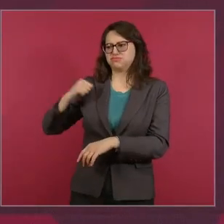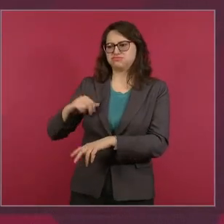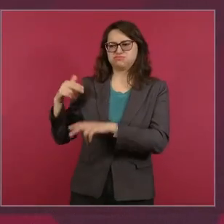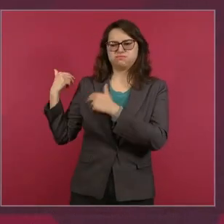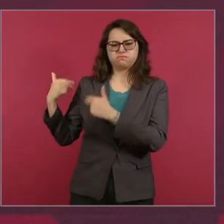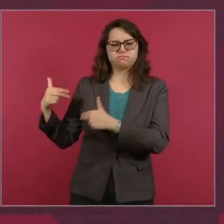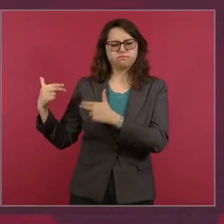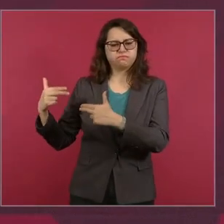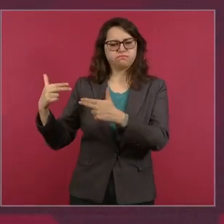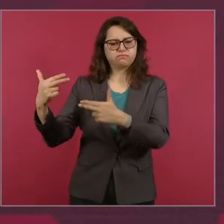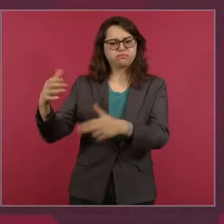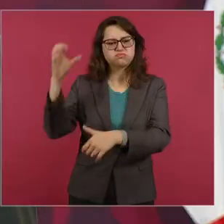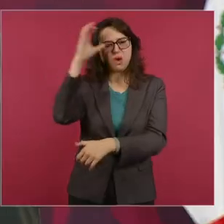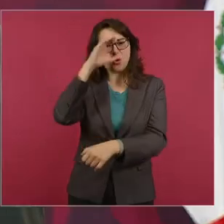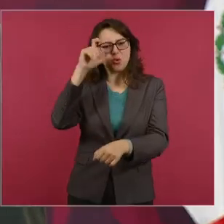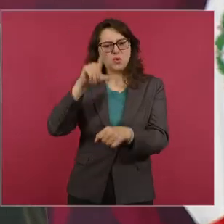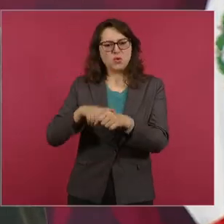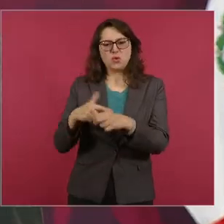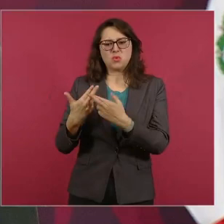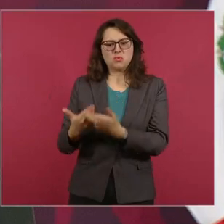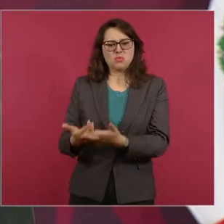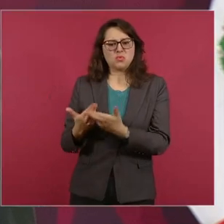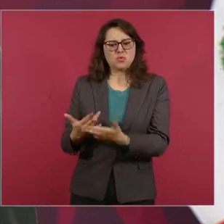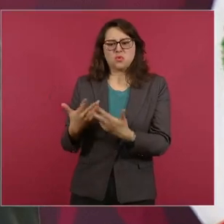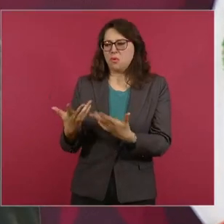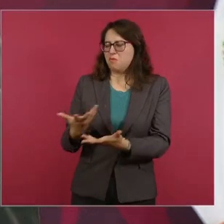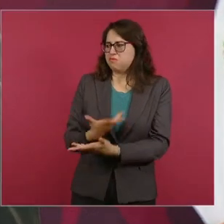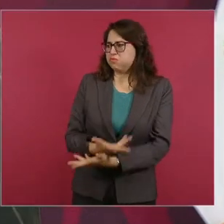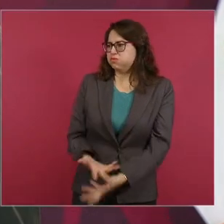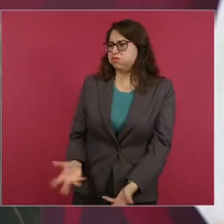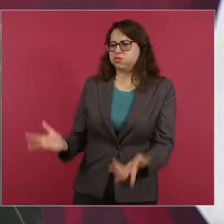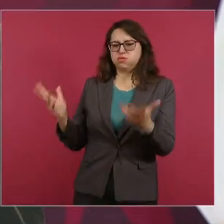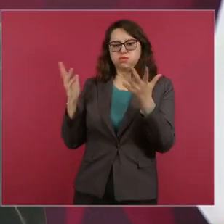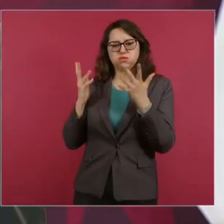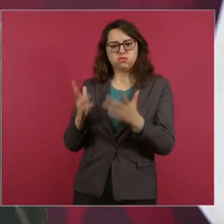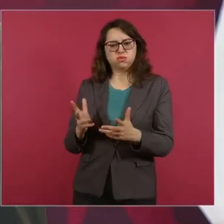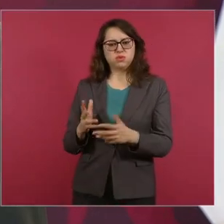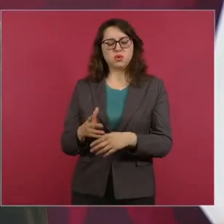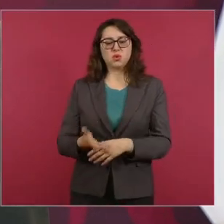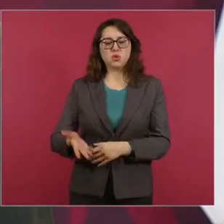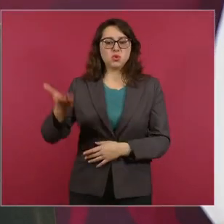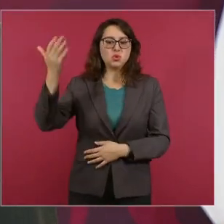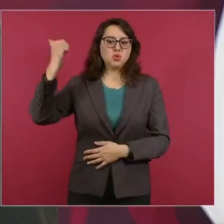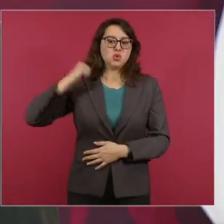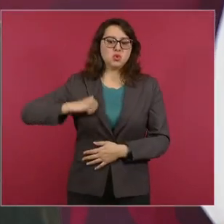que florecieron en nuestro territorio y en territorio.